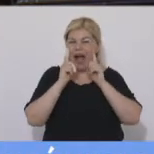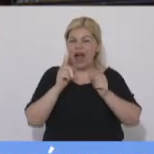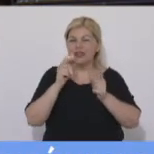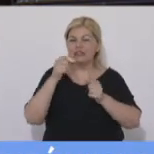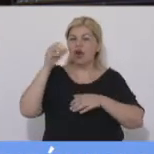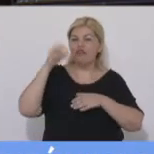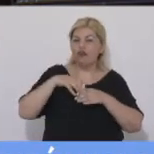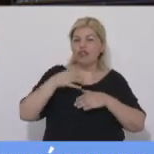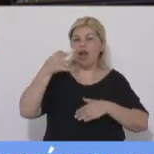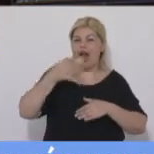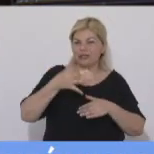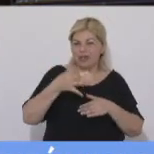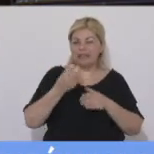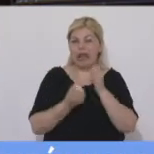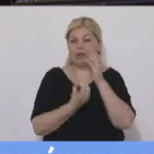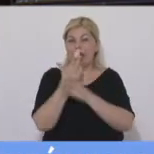creado por Ley